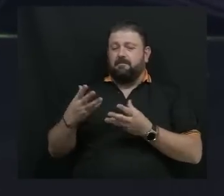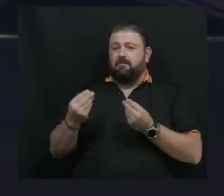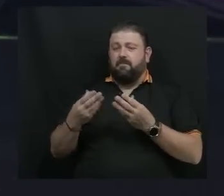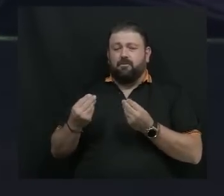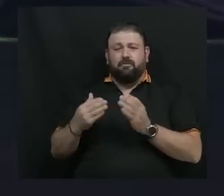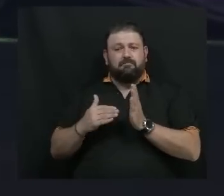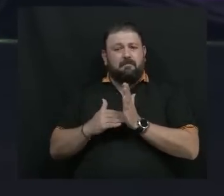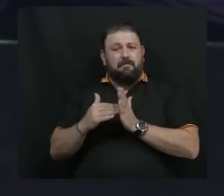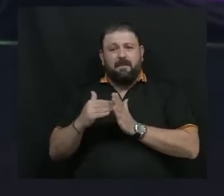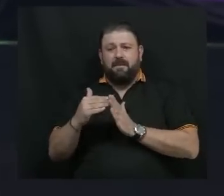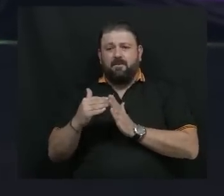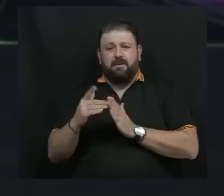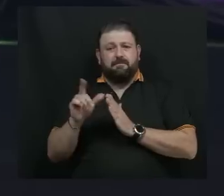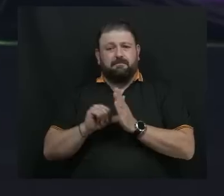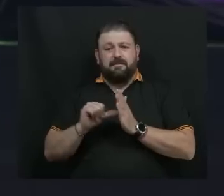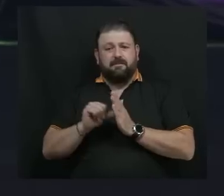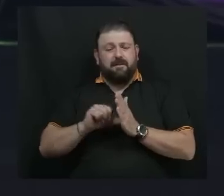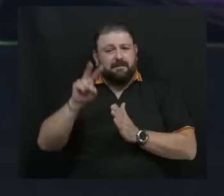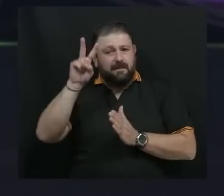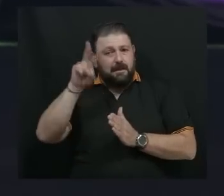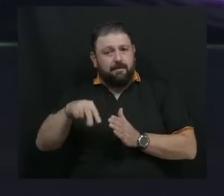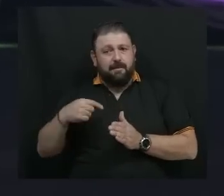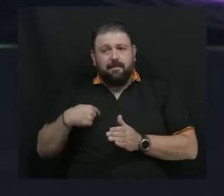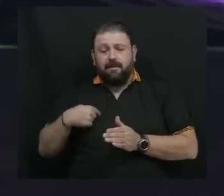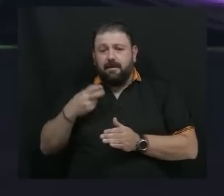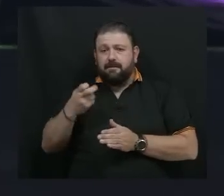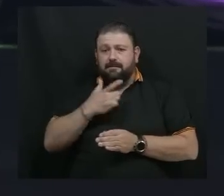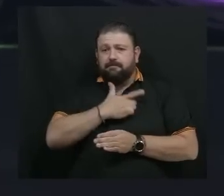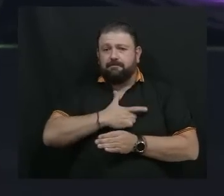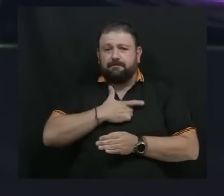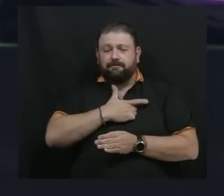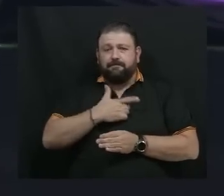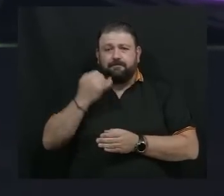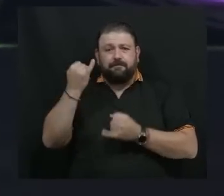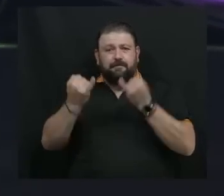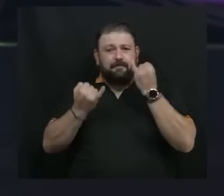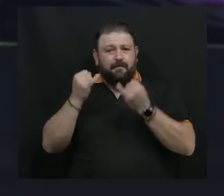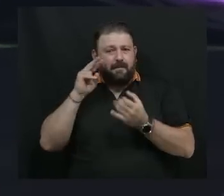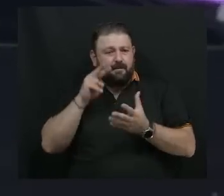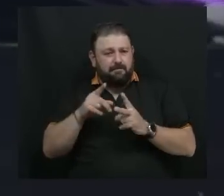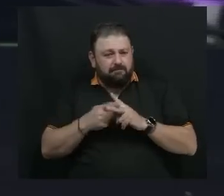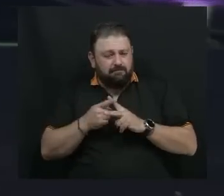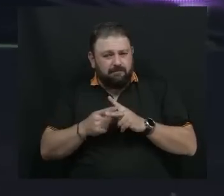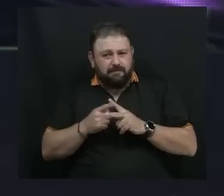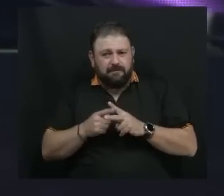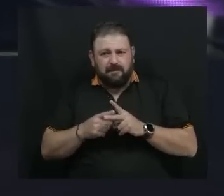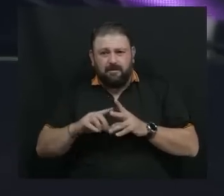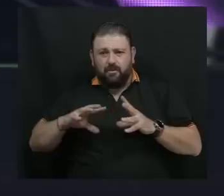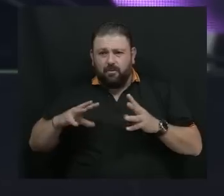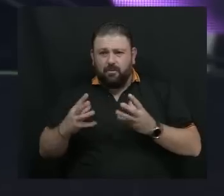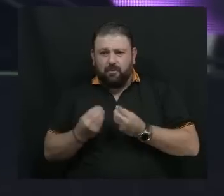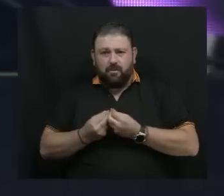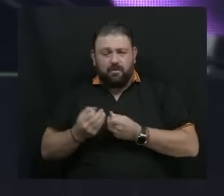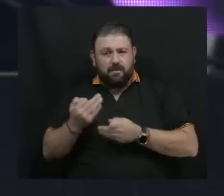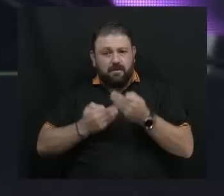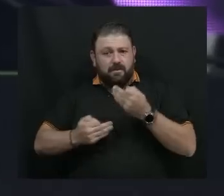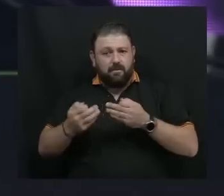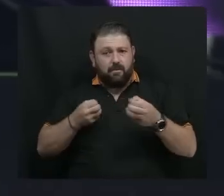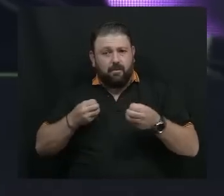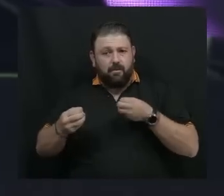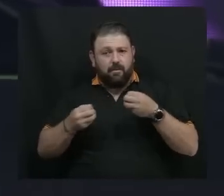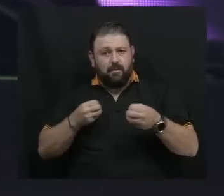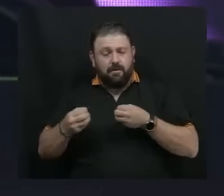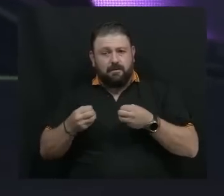Y eso me hace muchísima ilusión. Cuando sumo nada más los ingresos más grandes que tenemos en nuestra organización, y